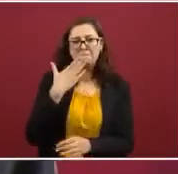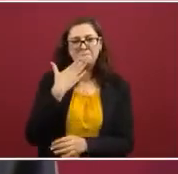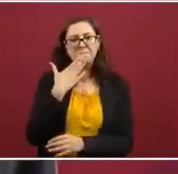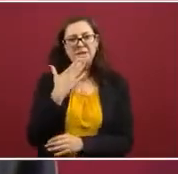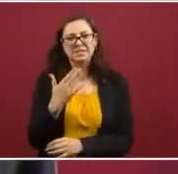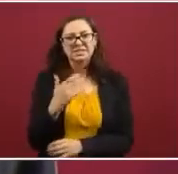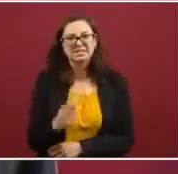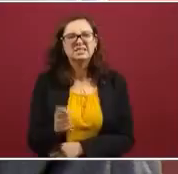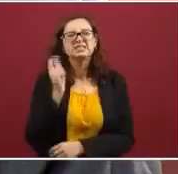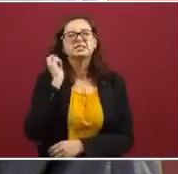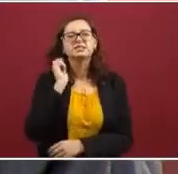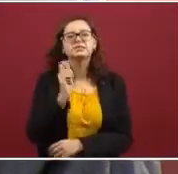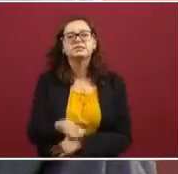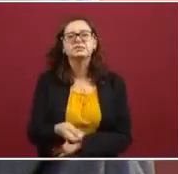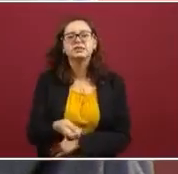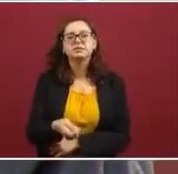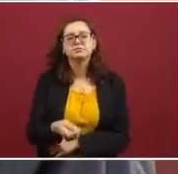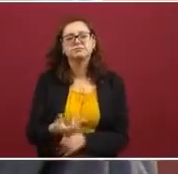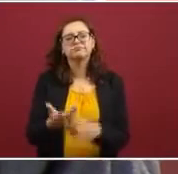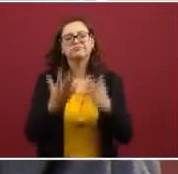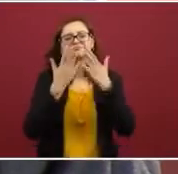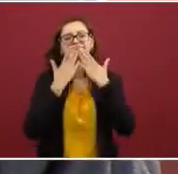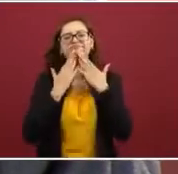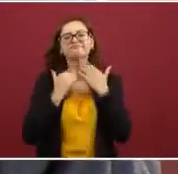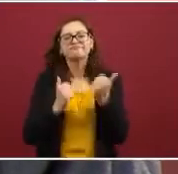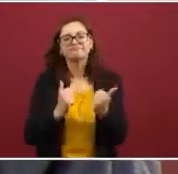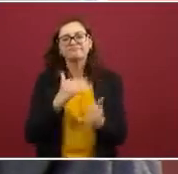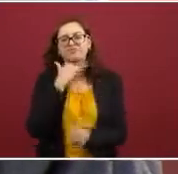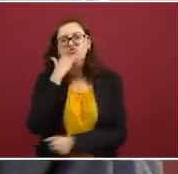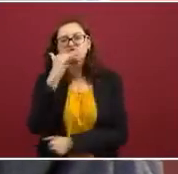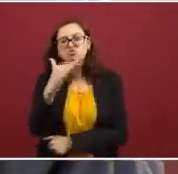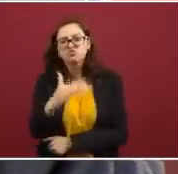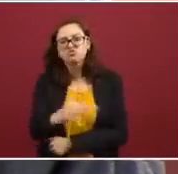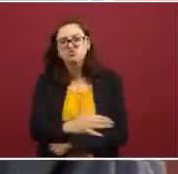permitir la corrupción,